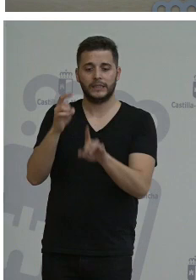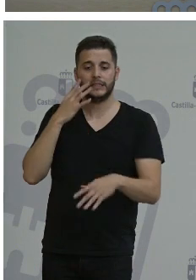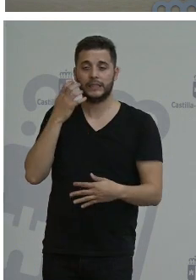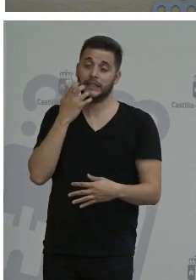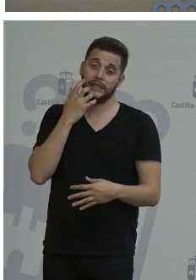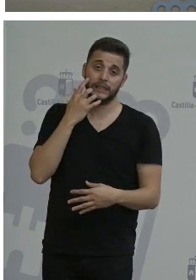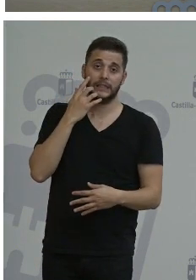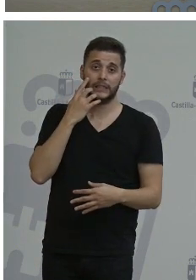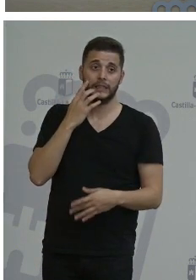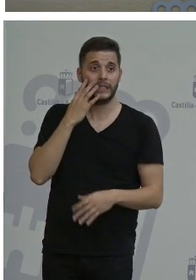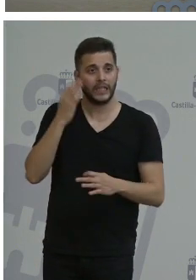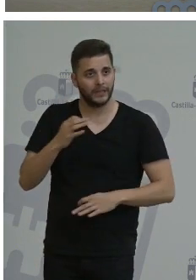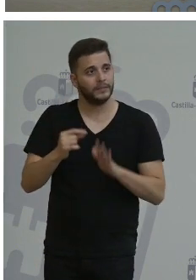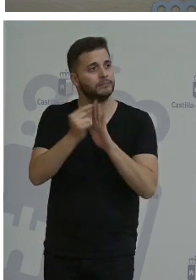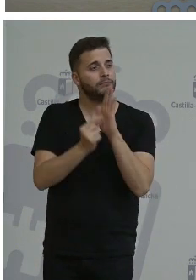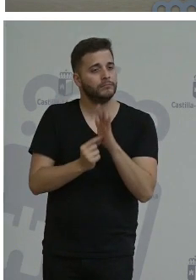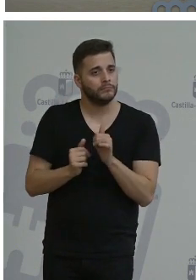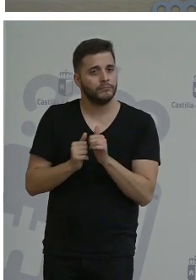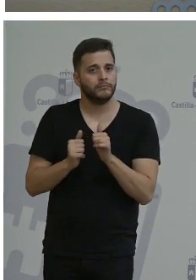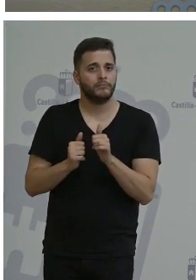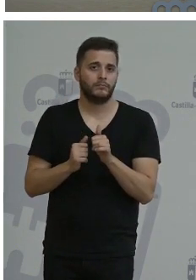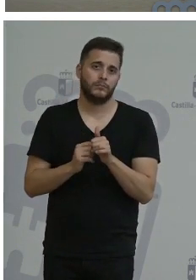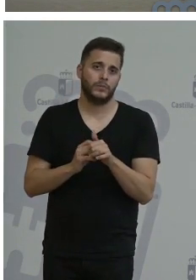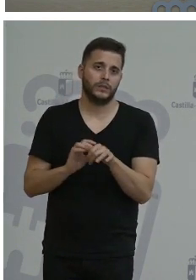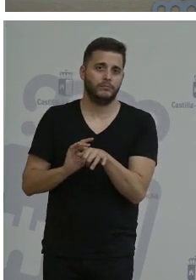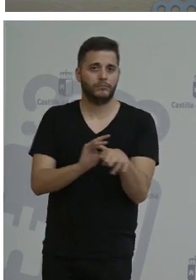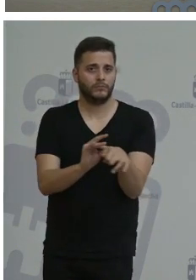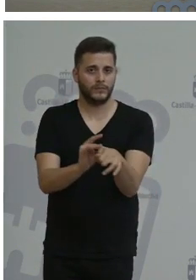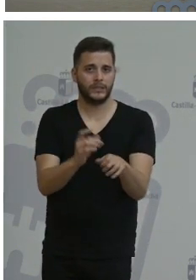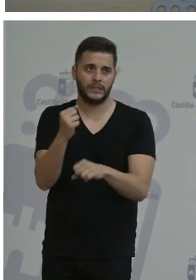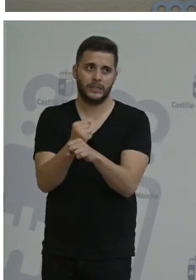les demos pautas o que les digamos cómo trabajar.